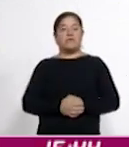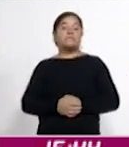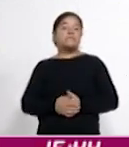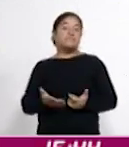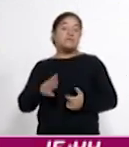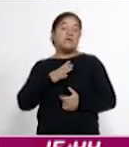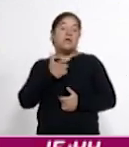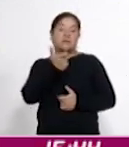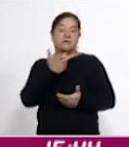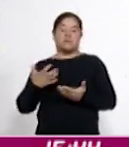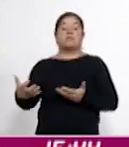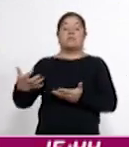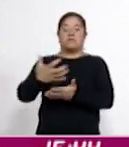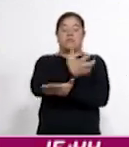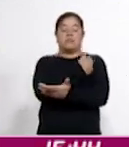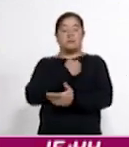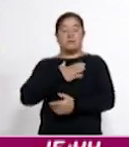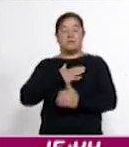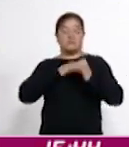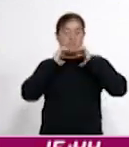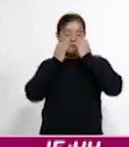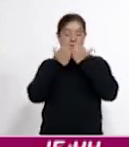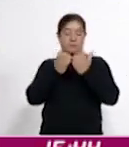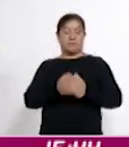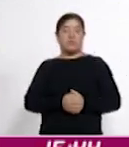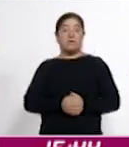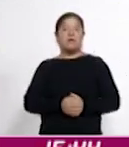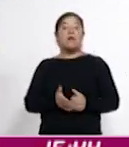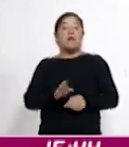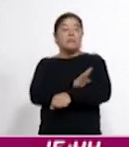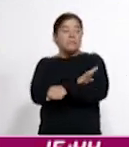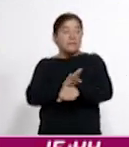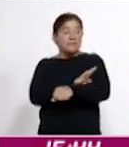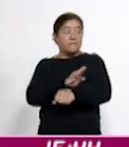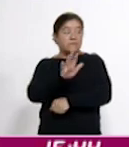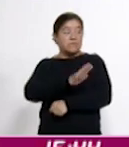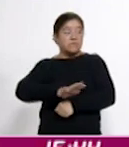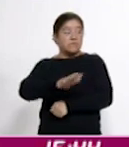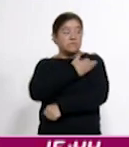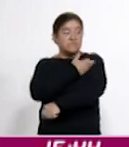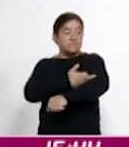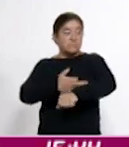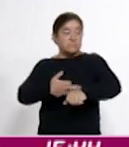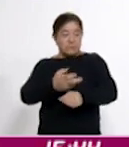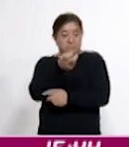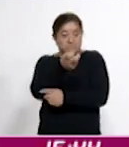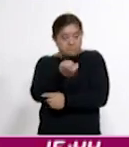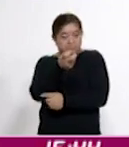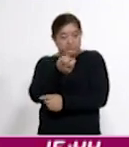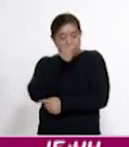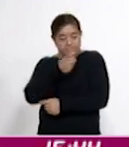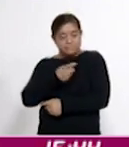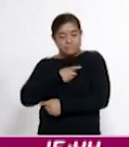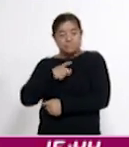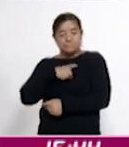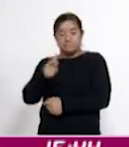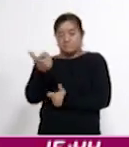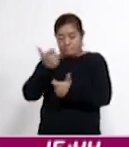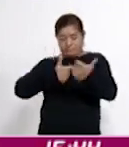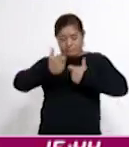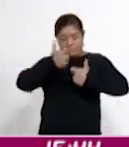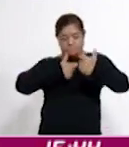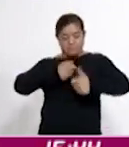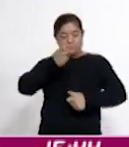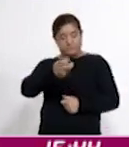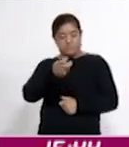un derrame económico en nuestra comunidad, porque no solo beneficia a las familias que justamente obtienen ingresos de